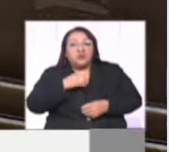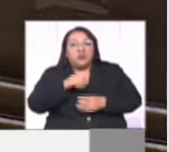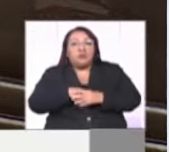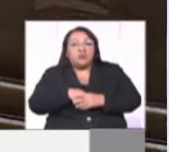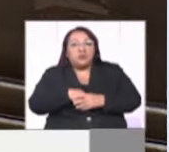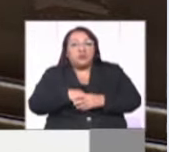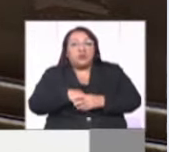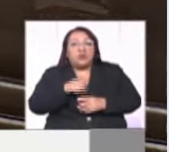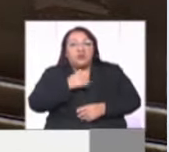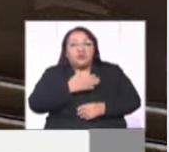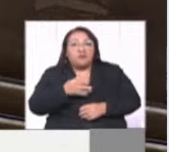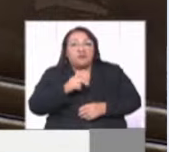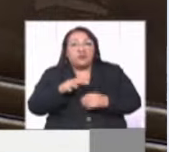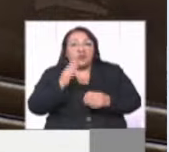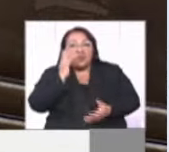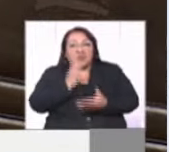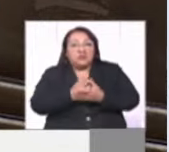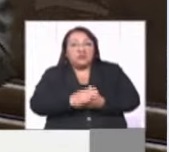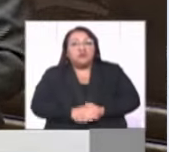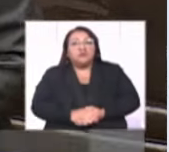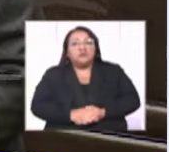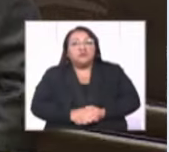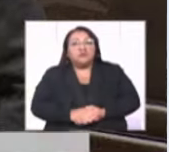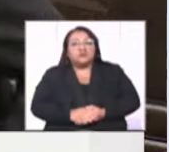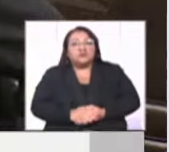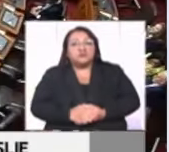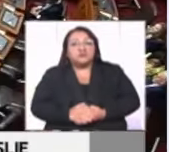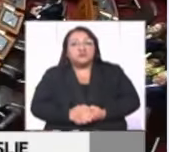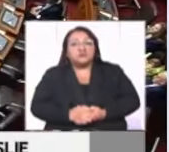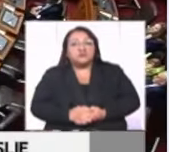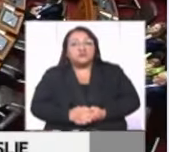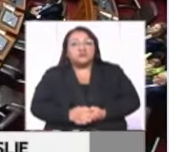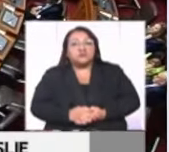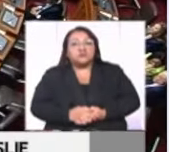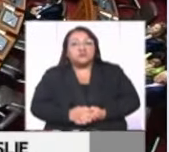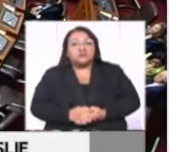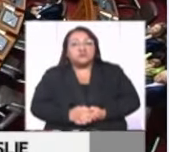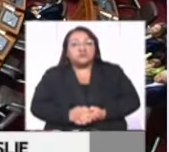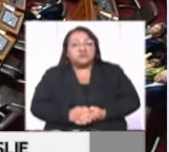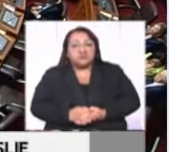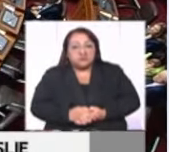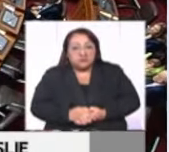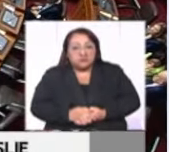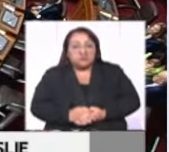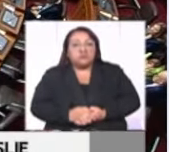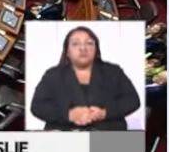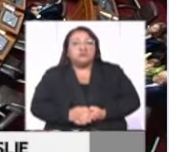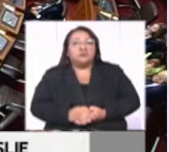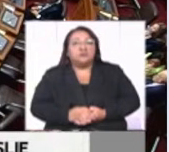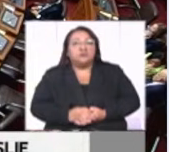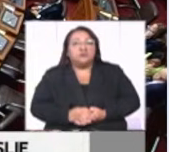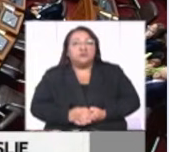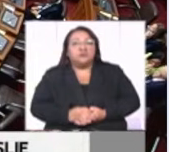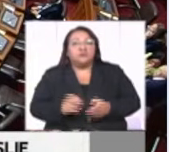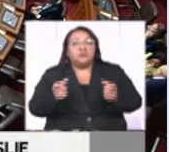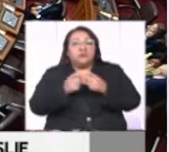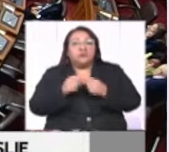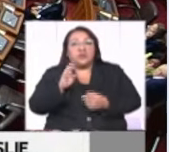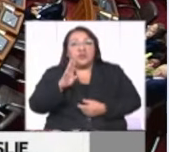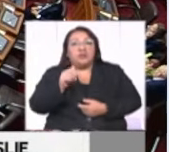votar a favor de la censura. Gracias, congresista. Tiene uso la palabra el congresista Diego Bazán por